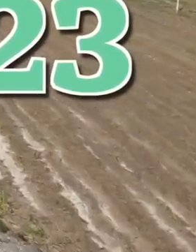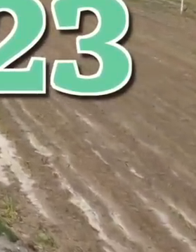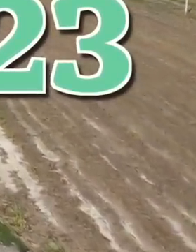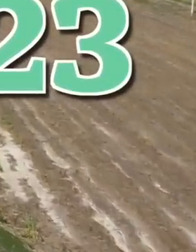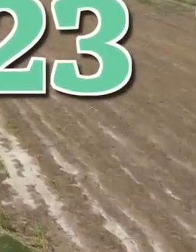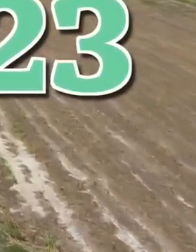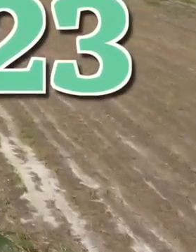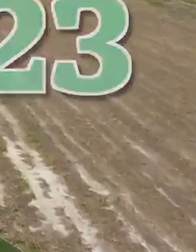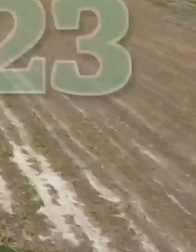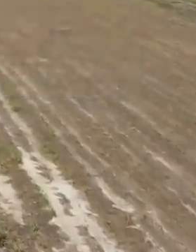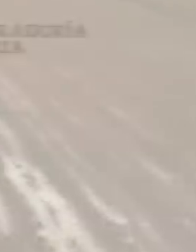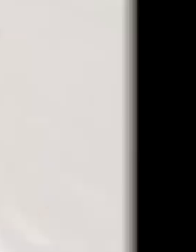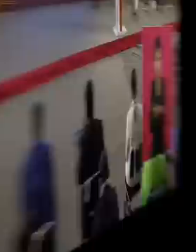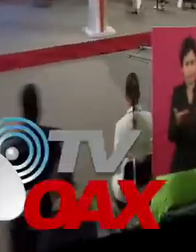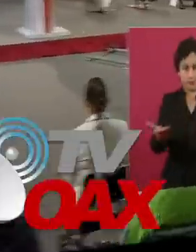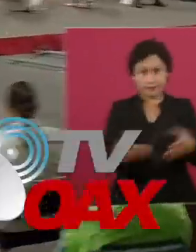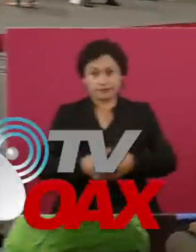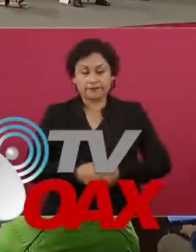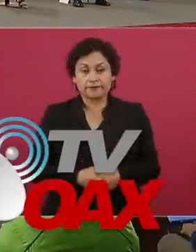2023.